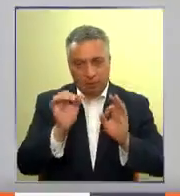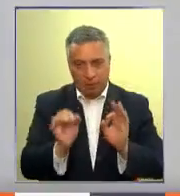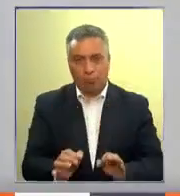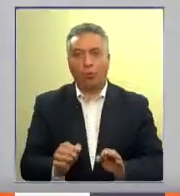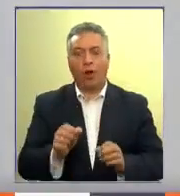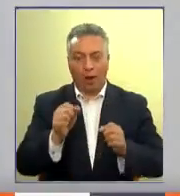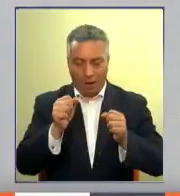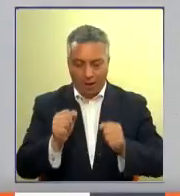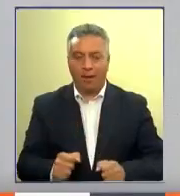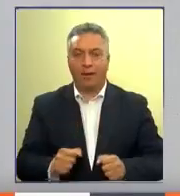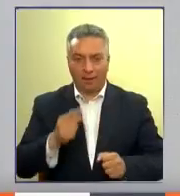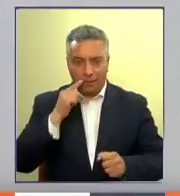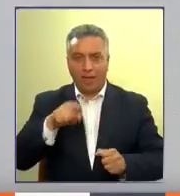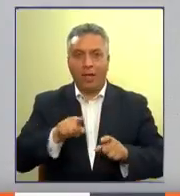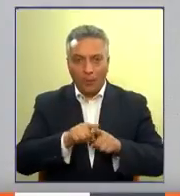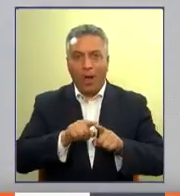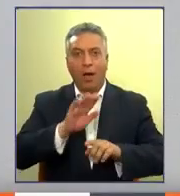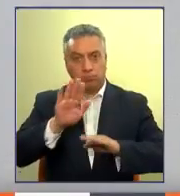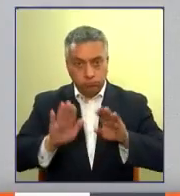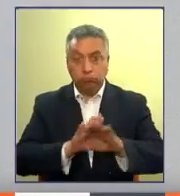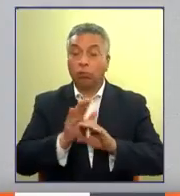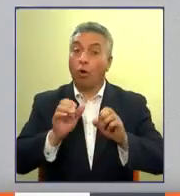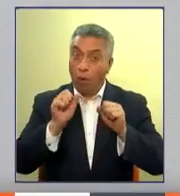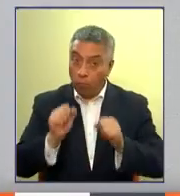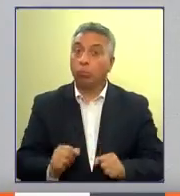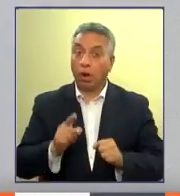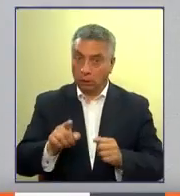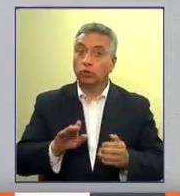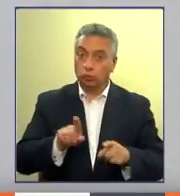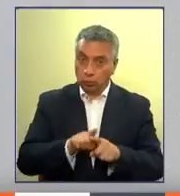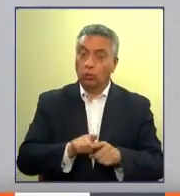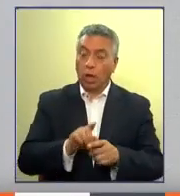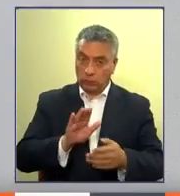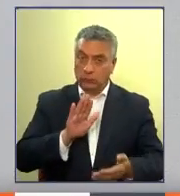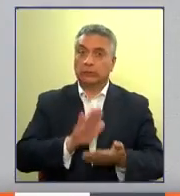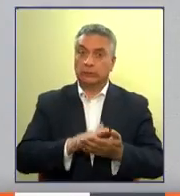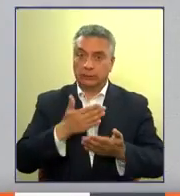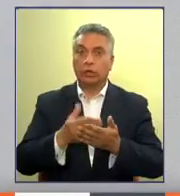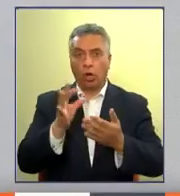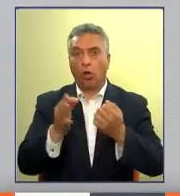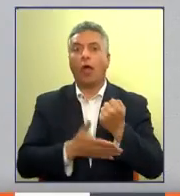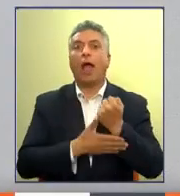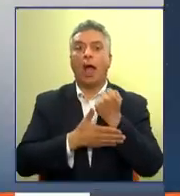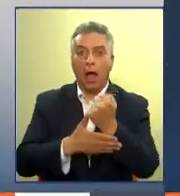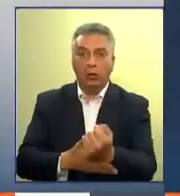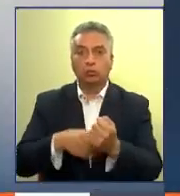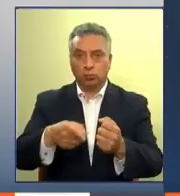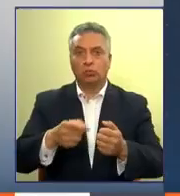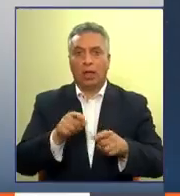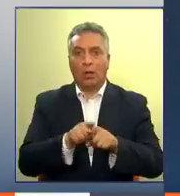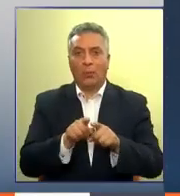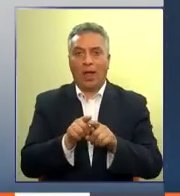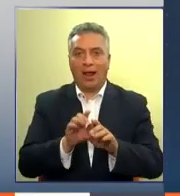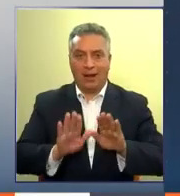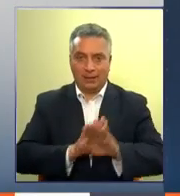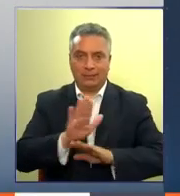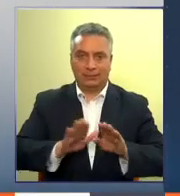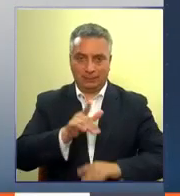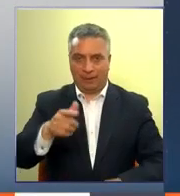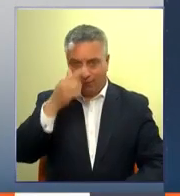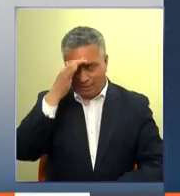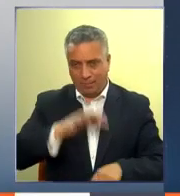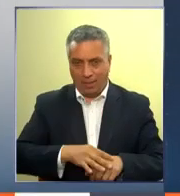acción preventiva o posiblemente curativa o como coadyuvante en el tratamiento de una enfermedad. Uno de cada 9